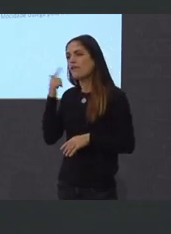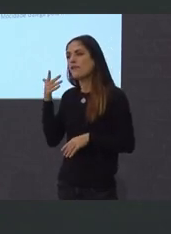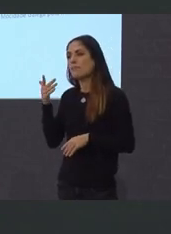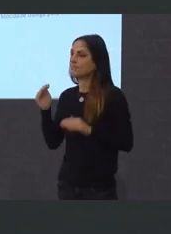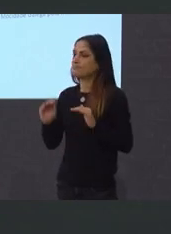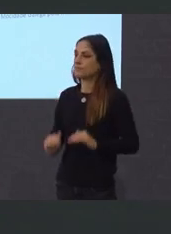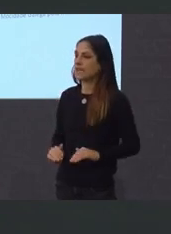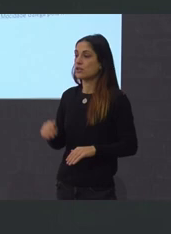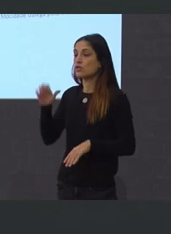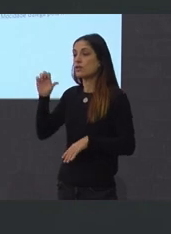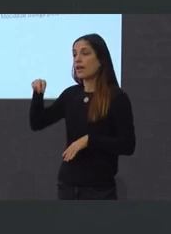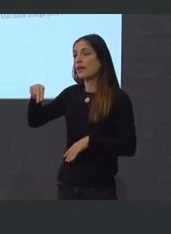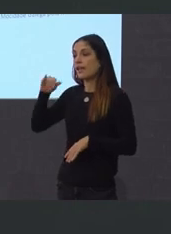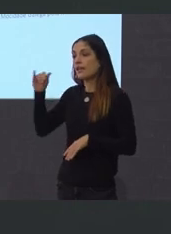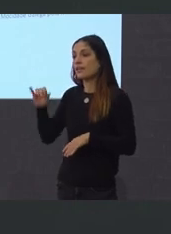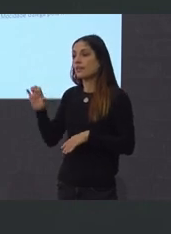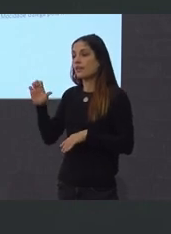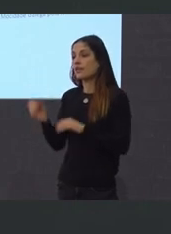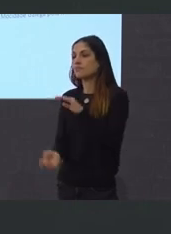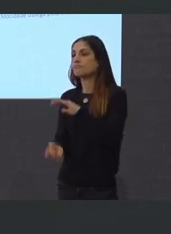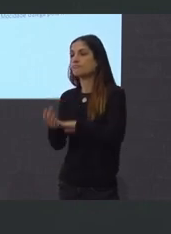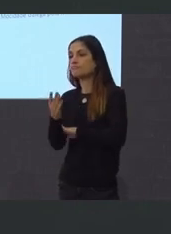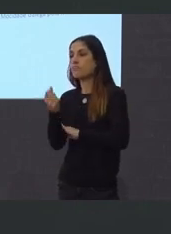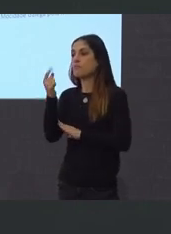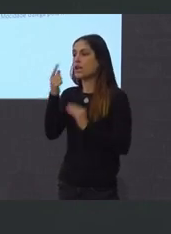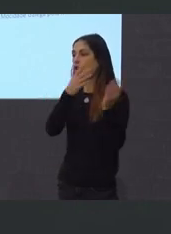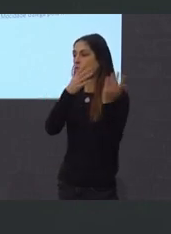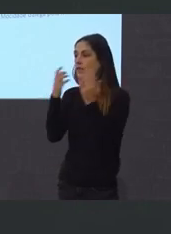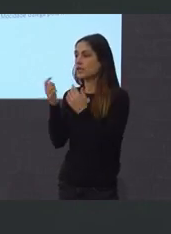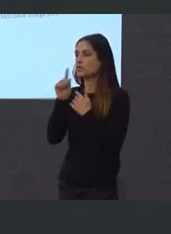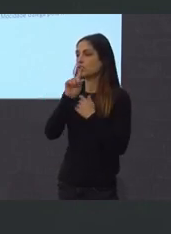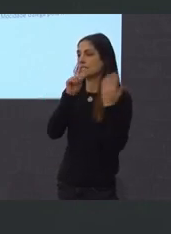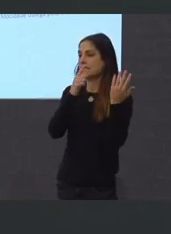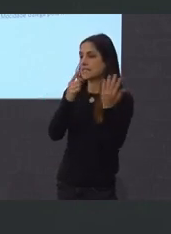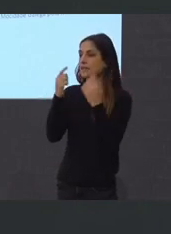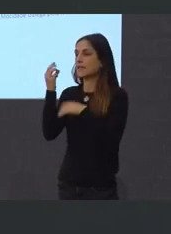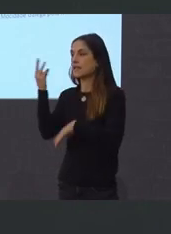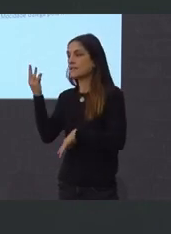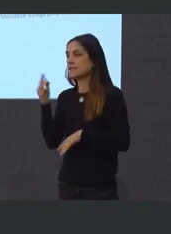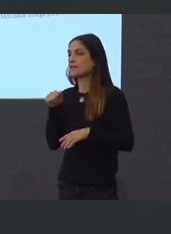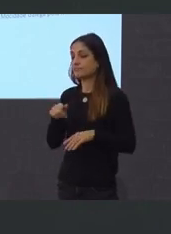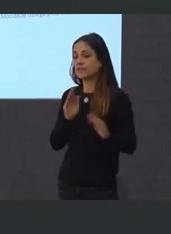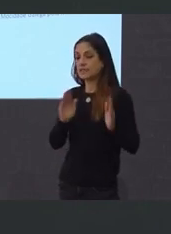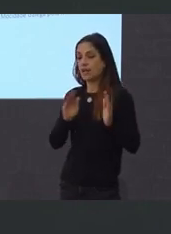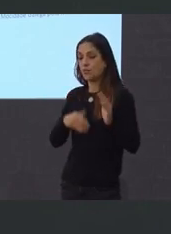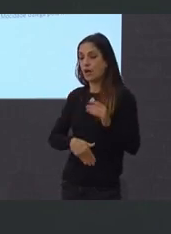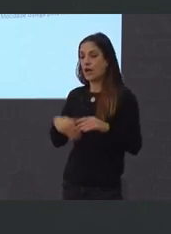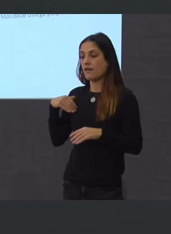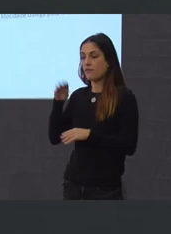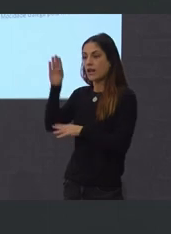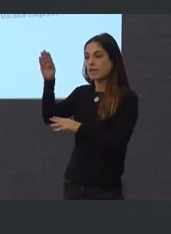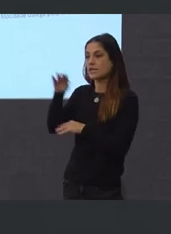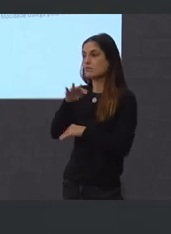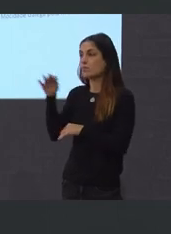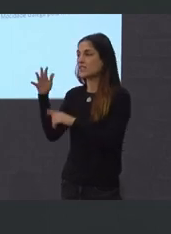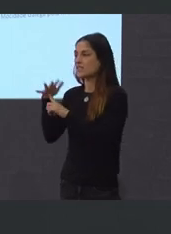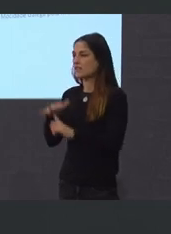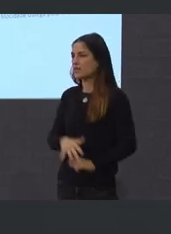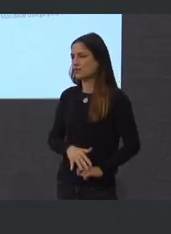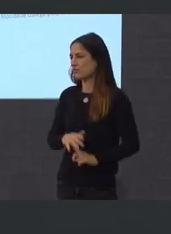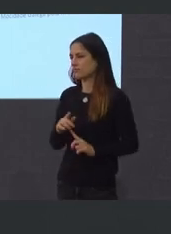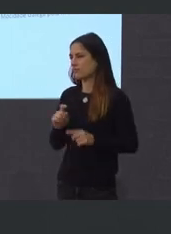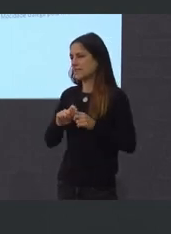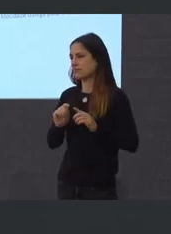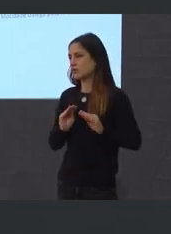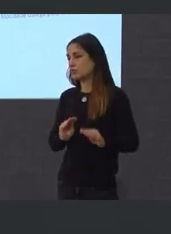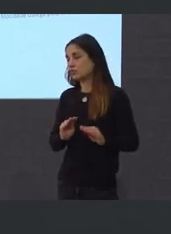inaugurada en 1963 e a pesar de atoparnos no franquismo coa represión que o caracterizou,